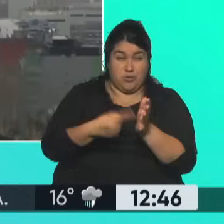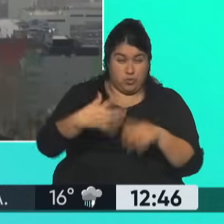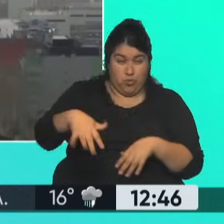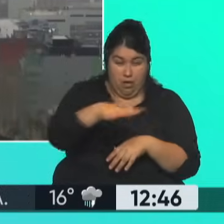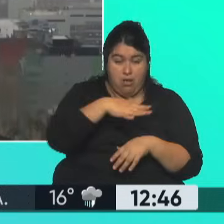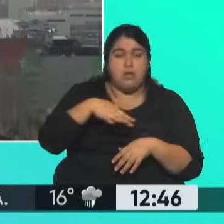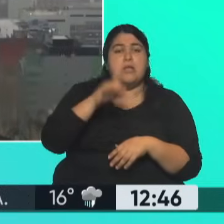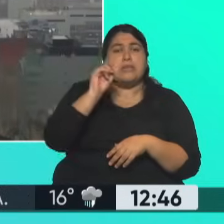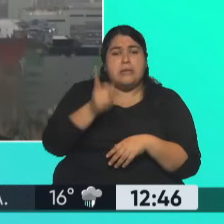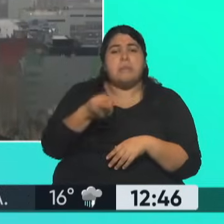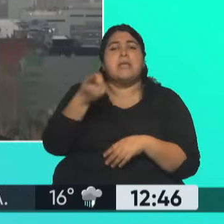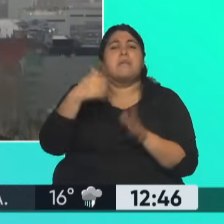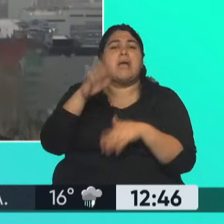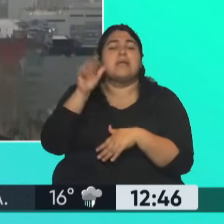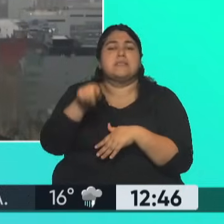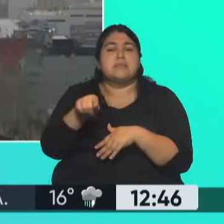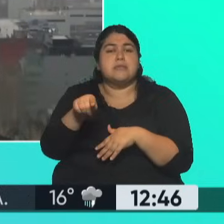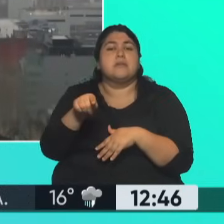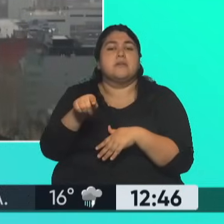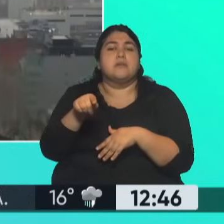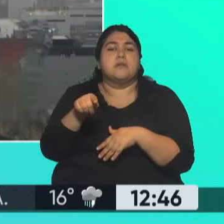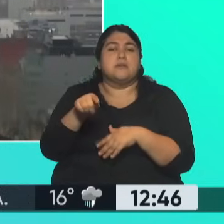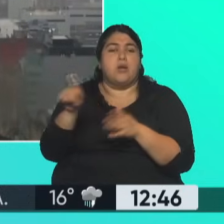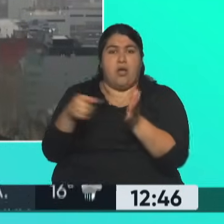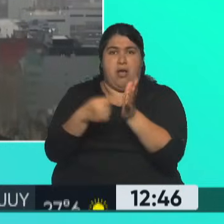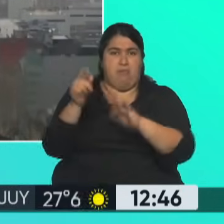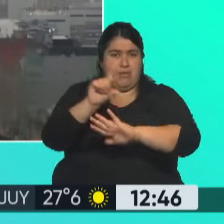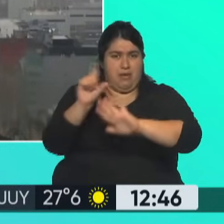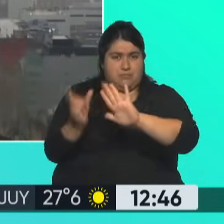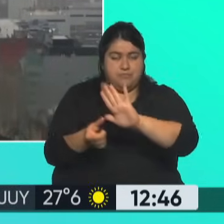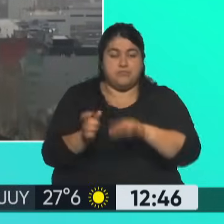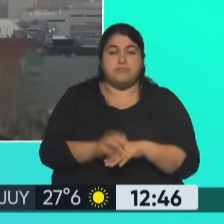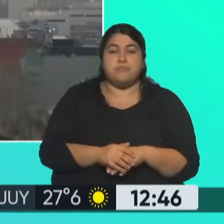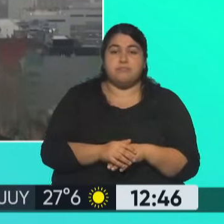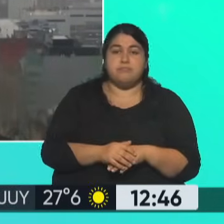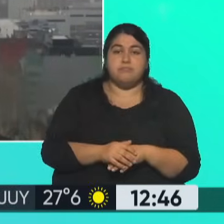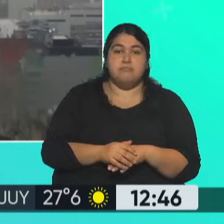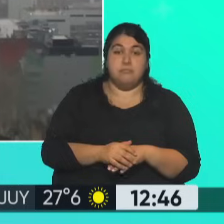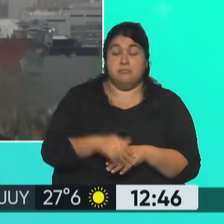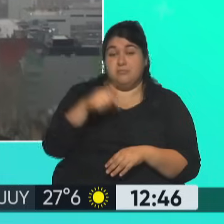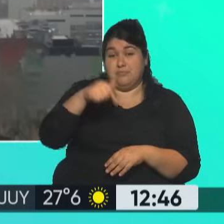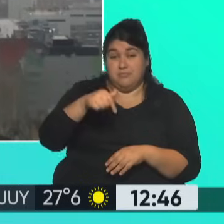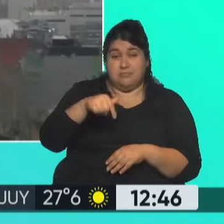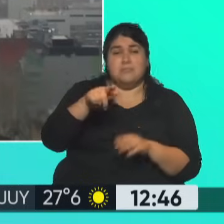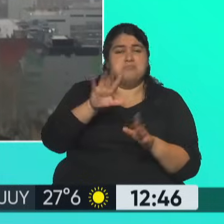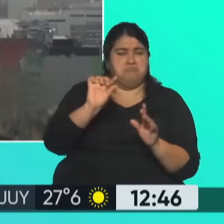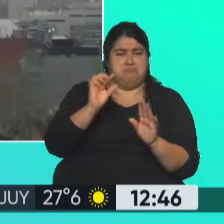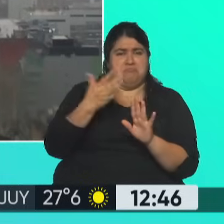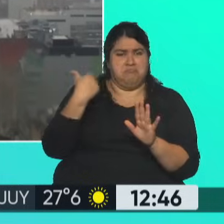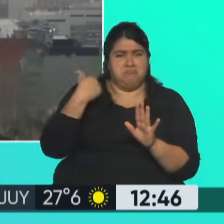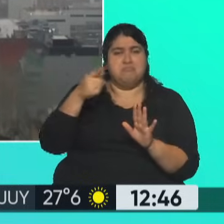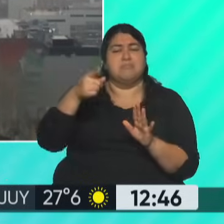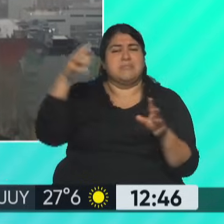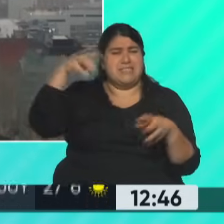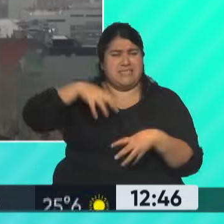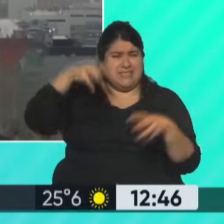también particularmente del conurbano. Bueno, así están las cosas ahora, así estaban hasta hace algunos